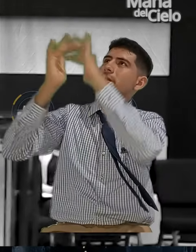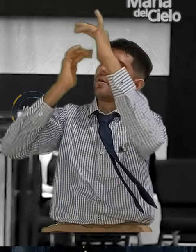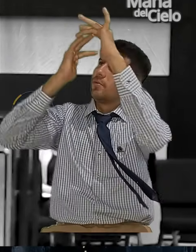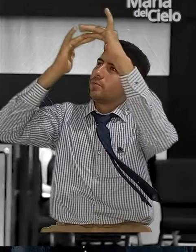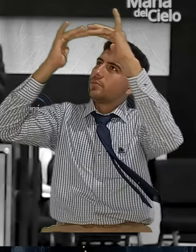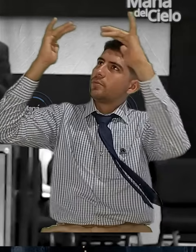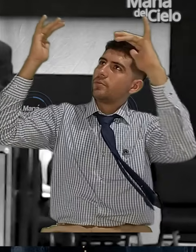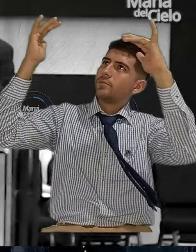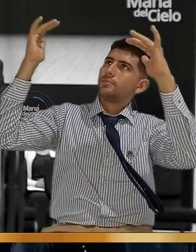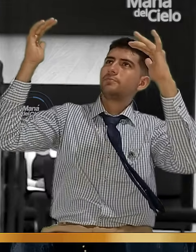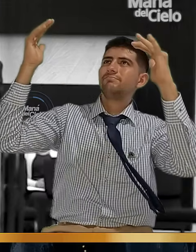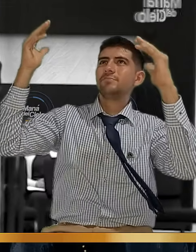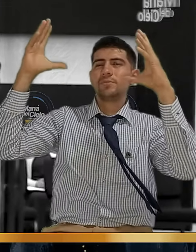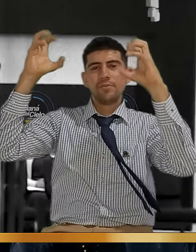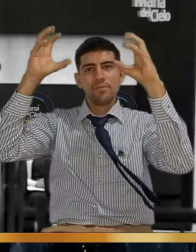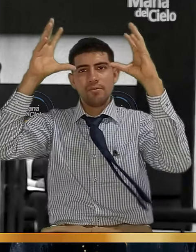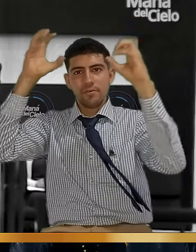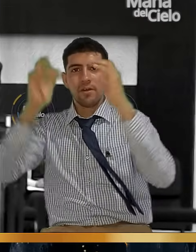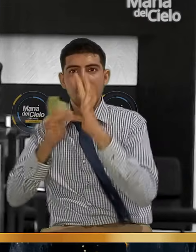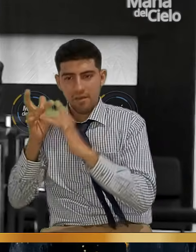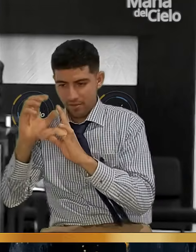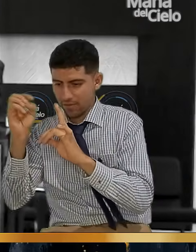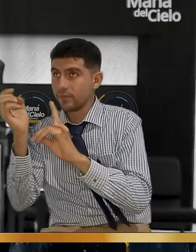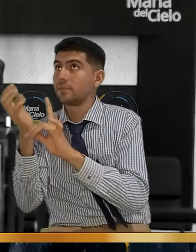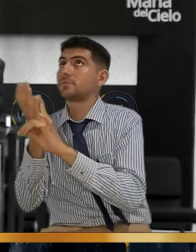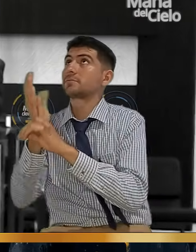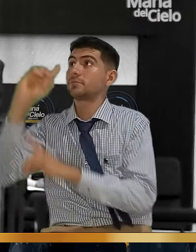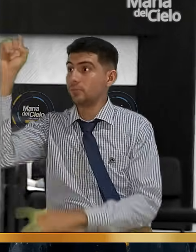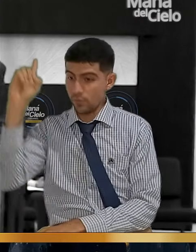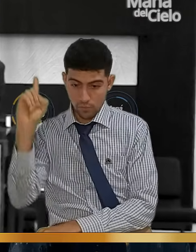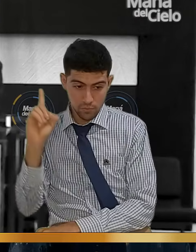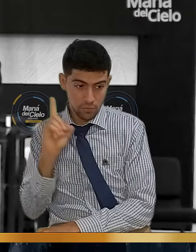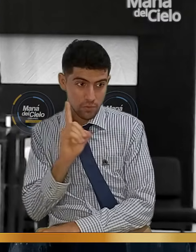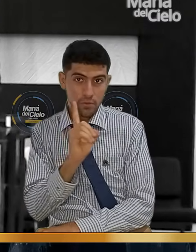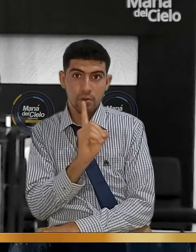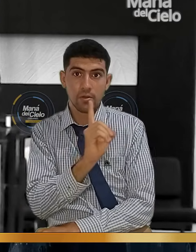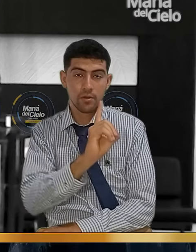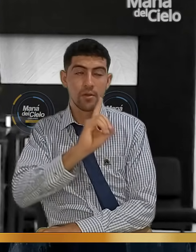estemos vivos iremos a encontrarnos con el Señor en las nubes.